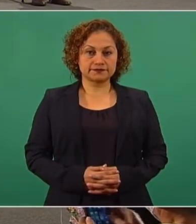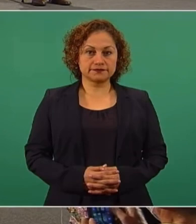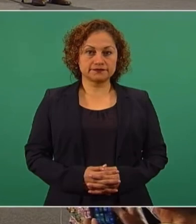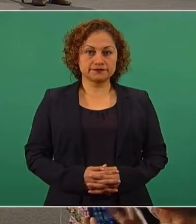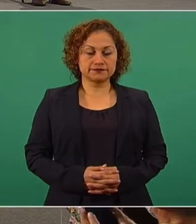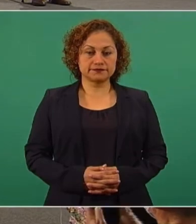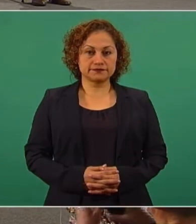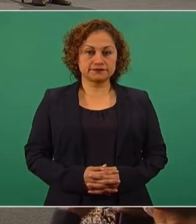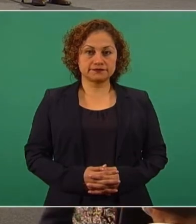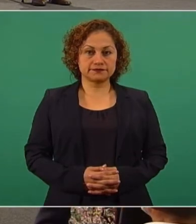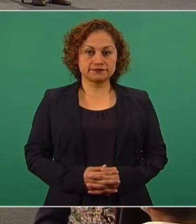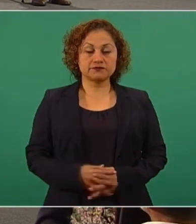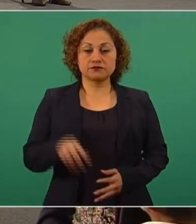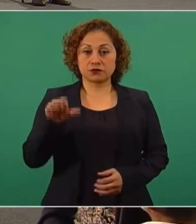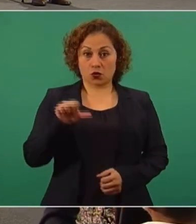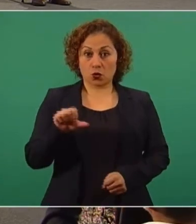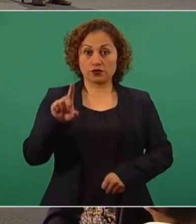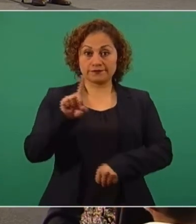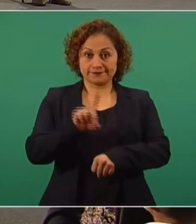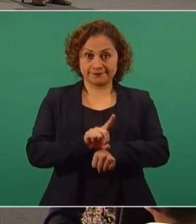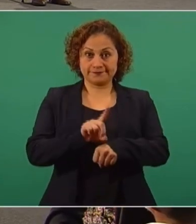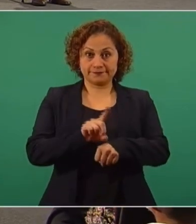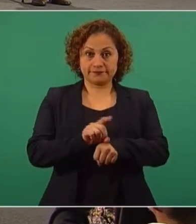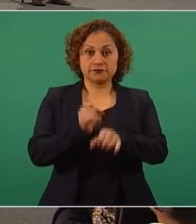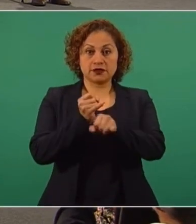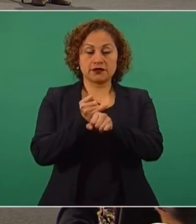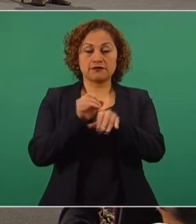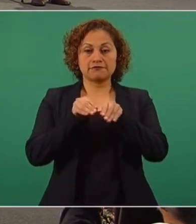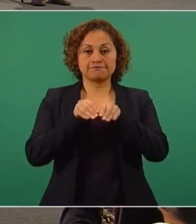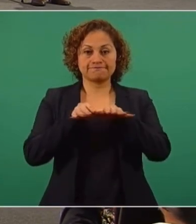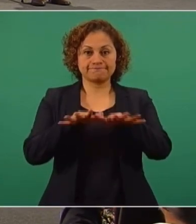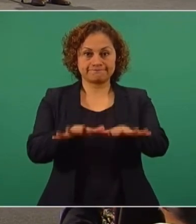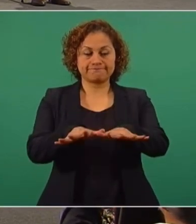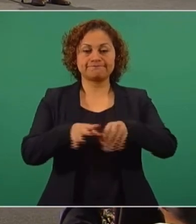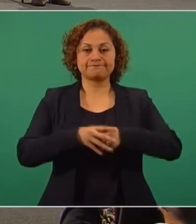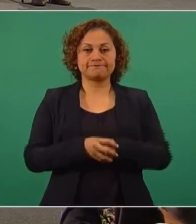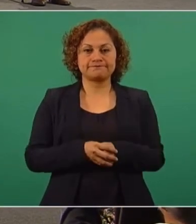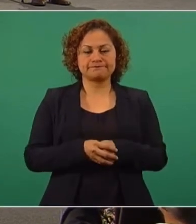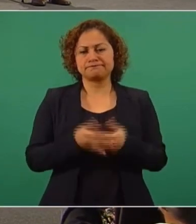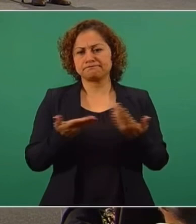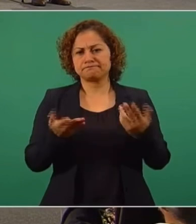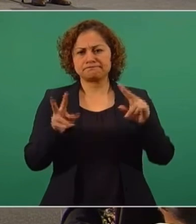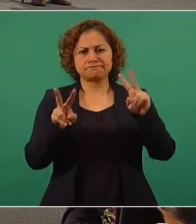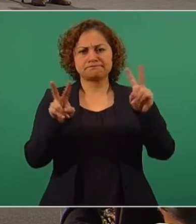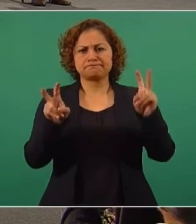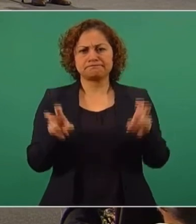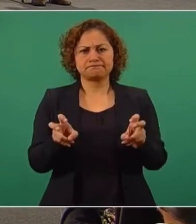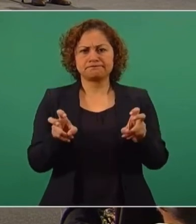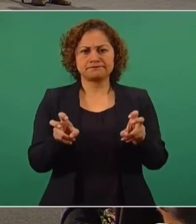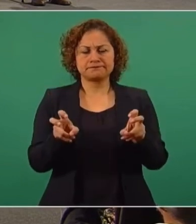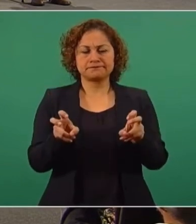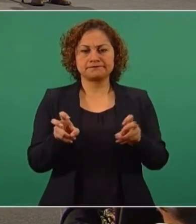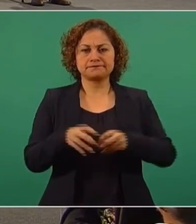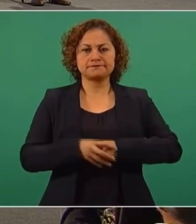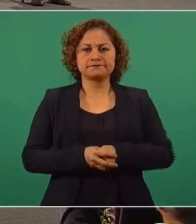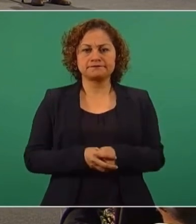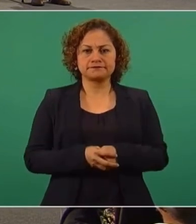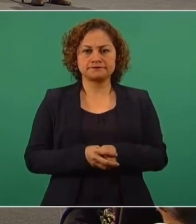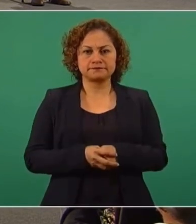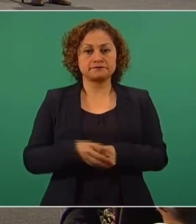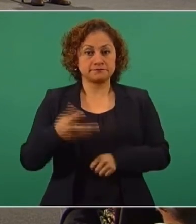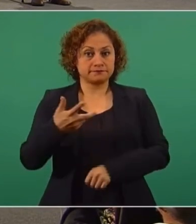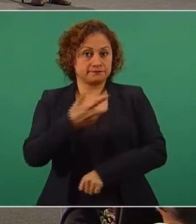Pues vamos a informar el día de hoy sobre la